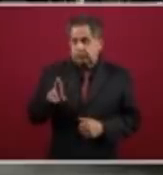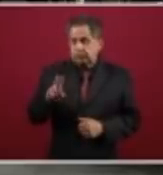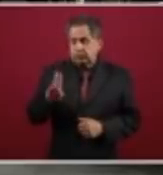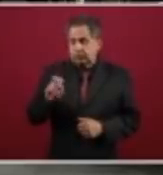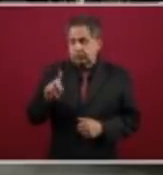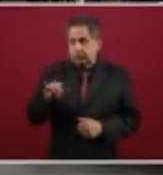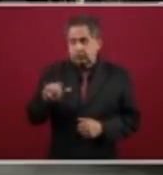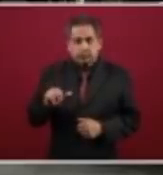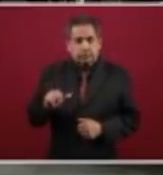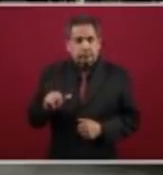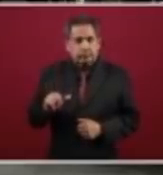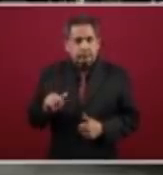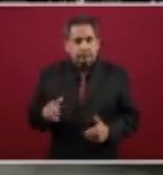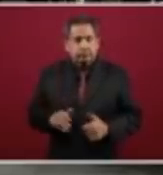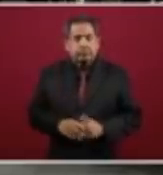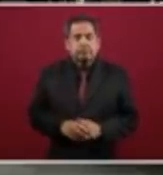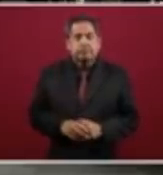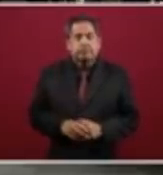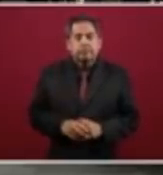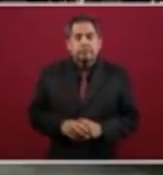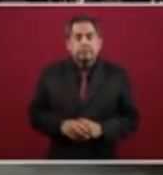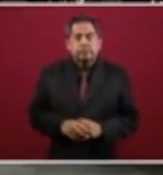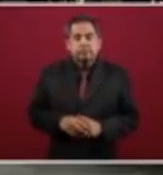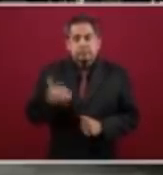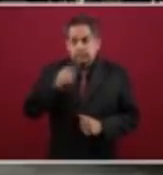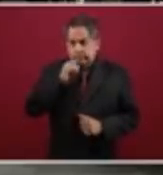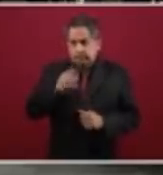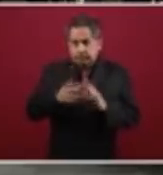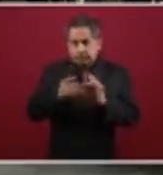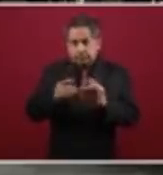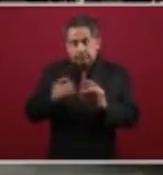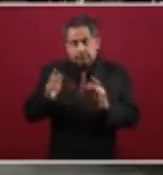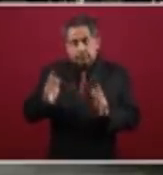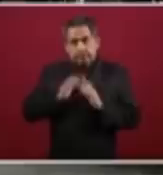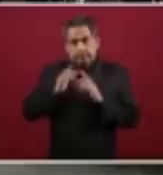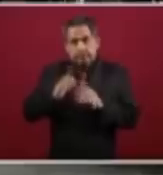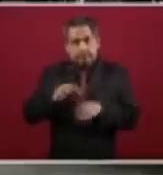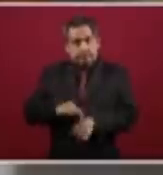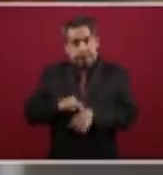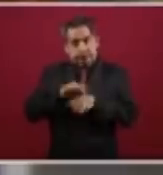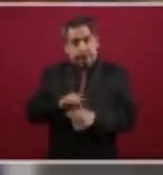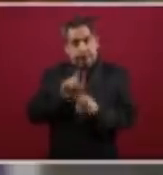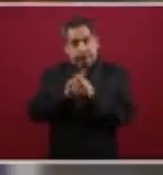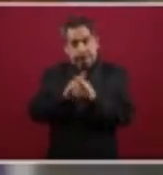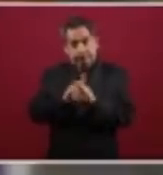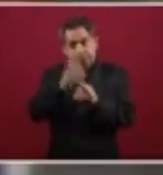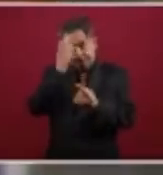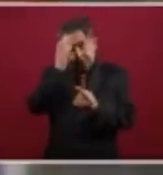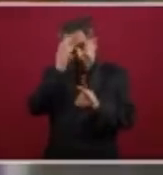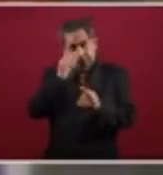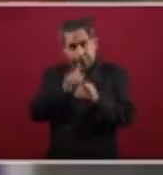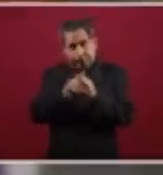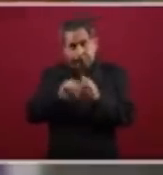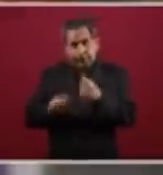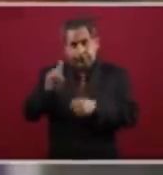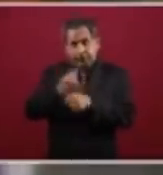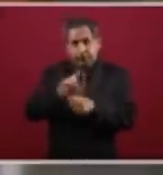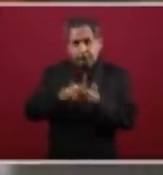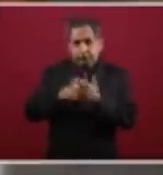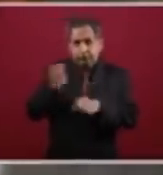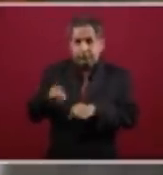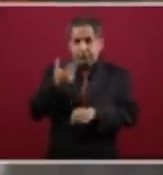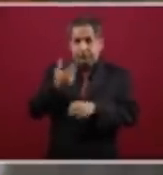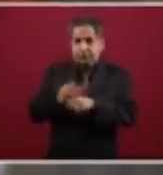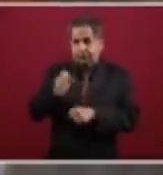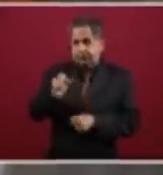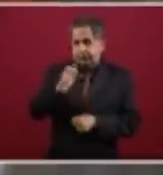Víctor Blobs. Y hasta que se me hace conocer personalmente el día de hoy a la secretaria del